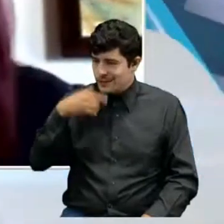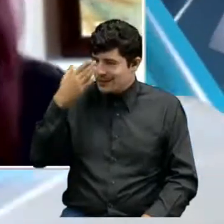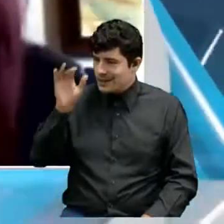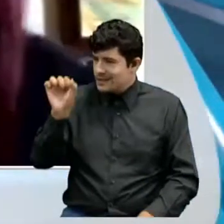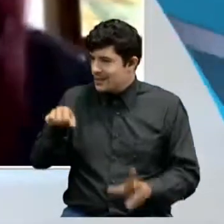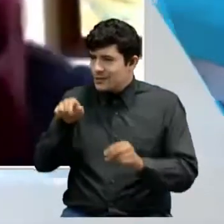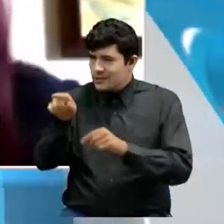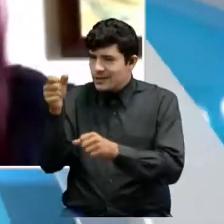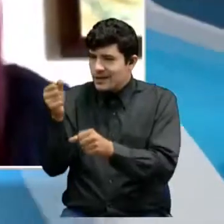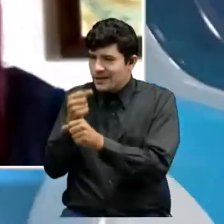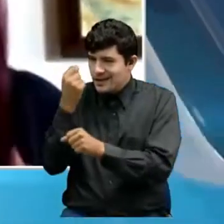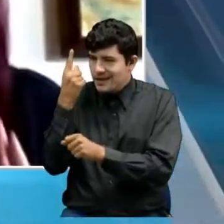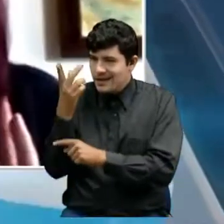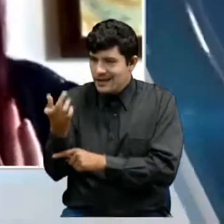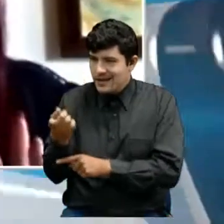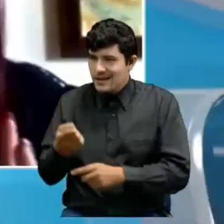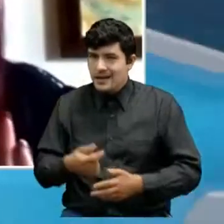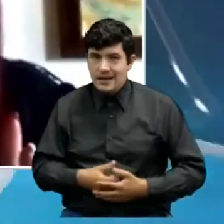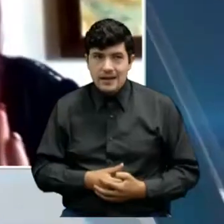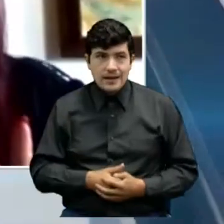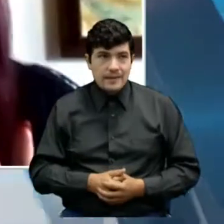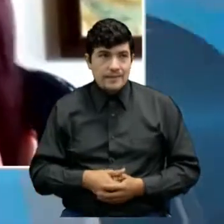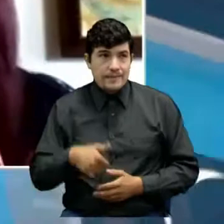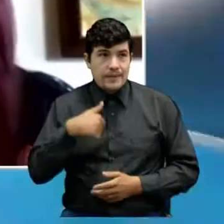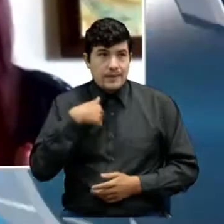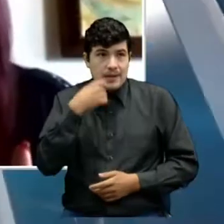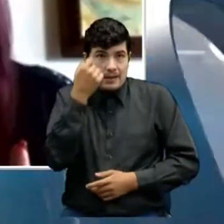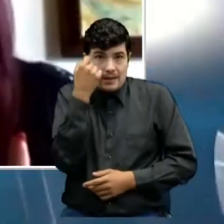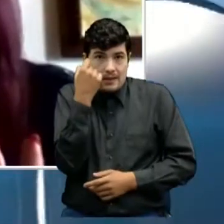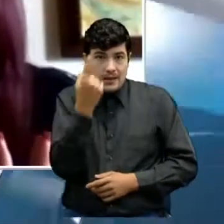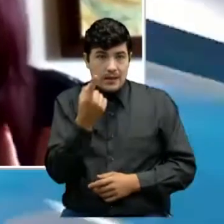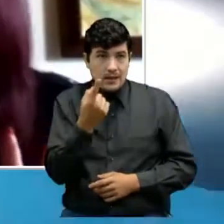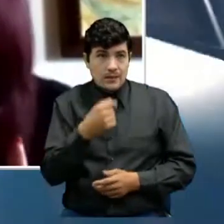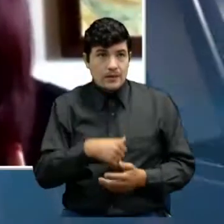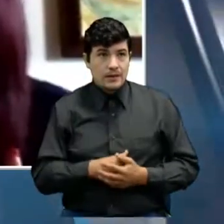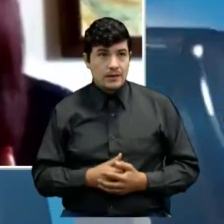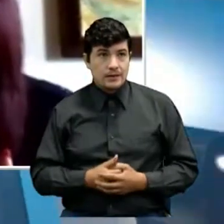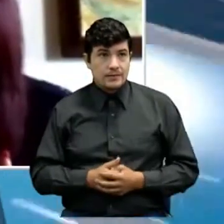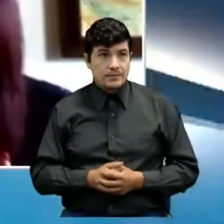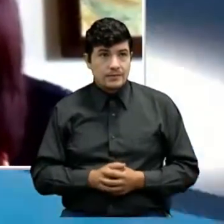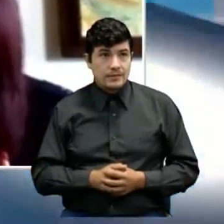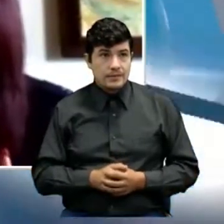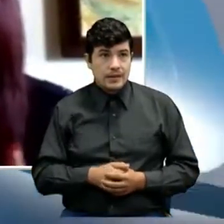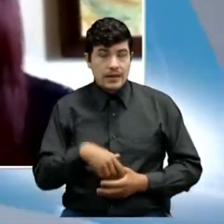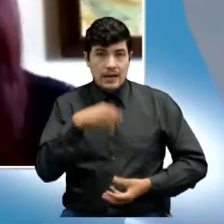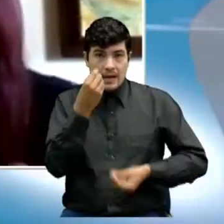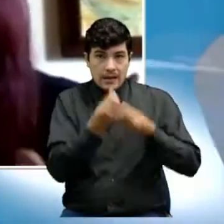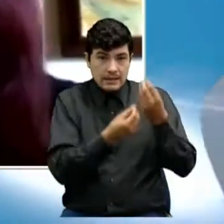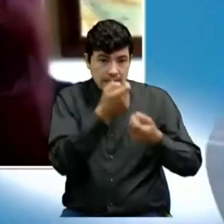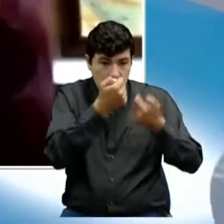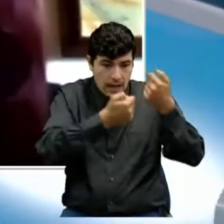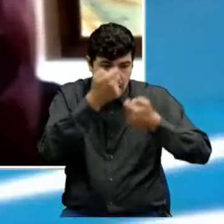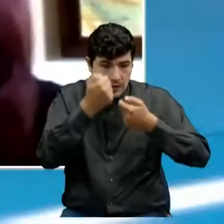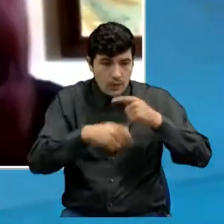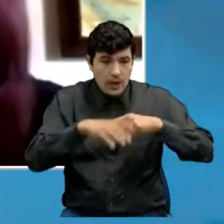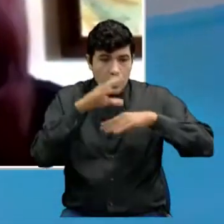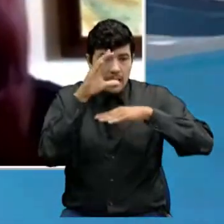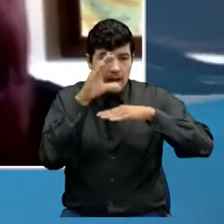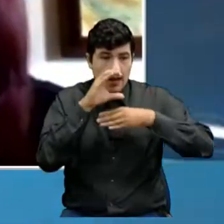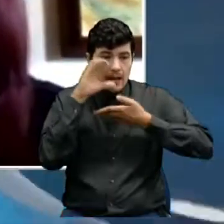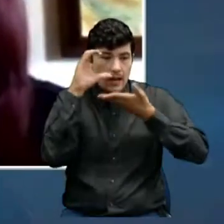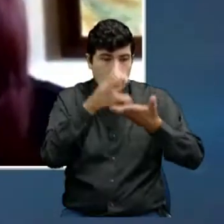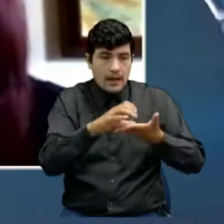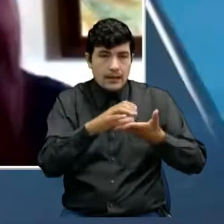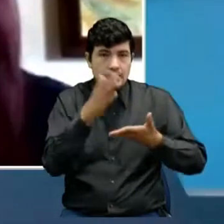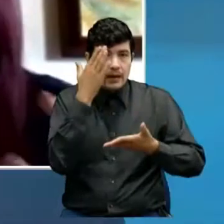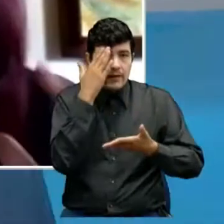la pregunta. Bueno, yo entiendo es que para hacer el cálculo de la prima quieren saber si es por todo